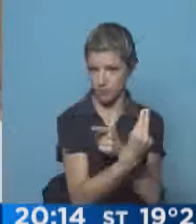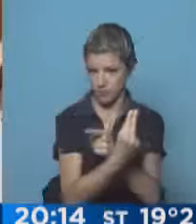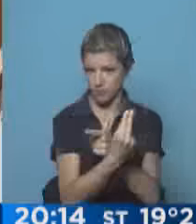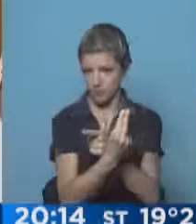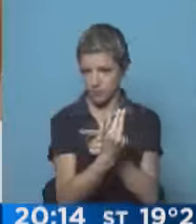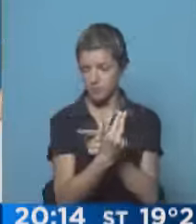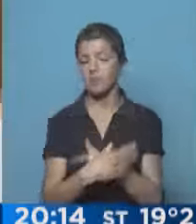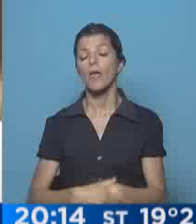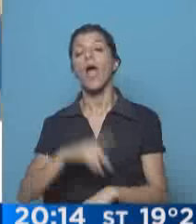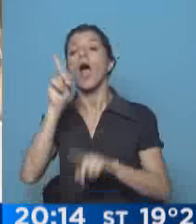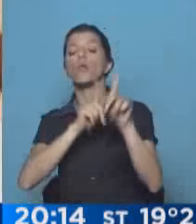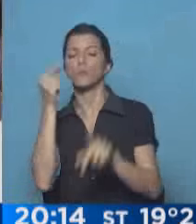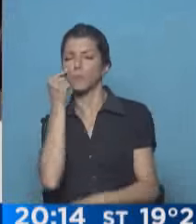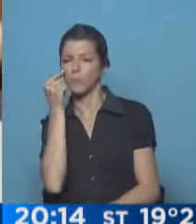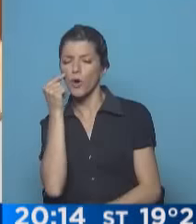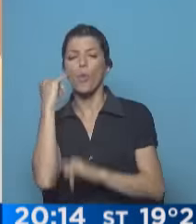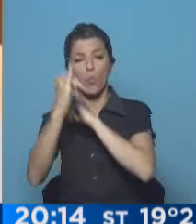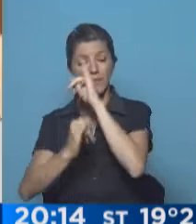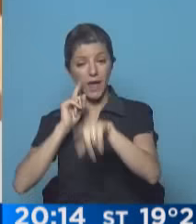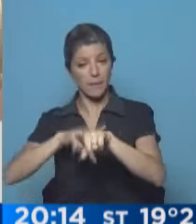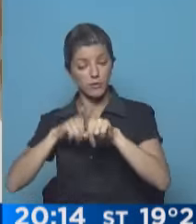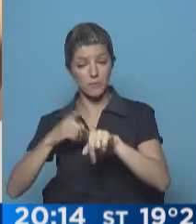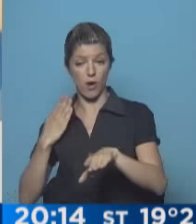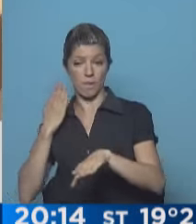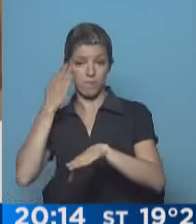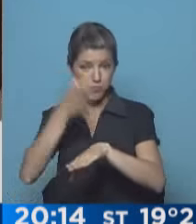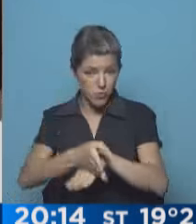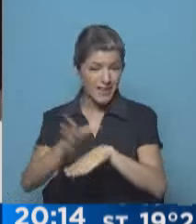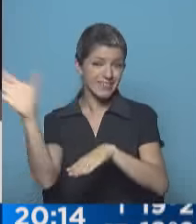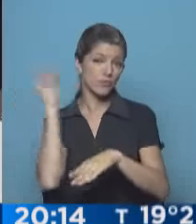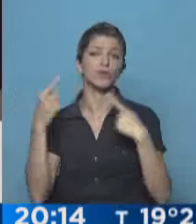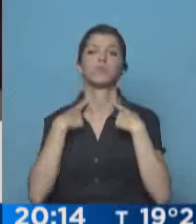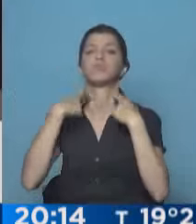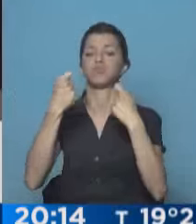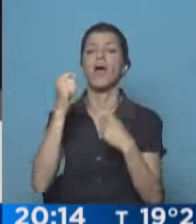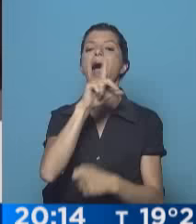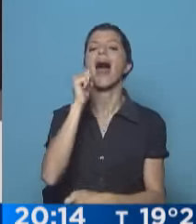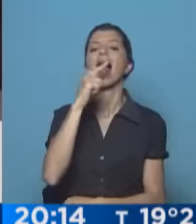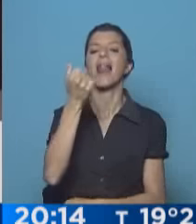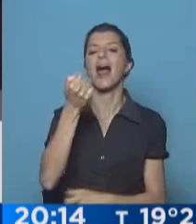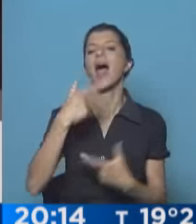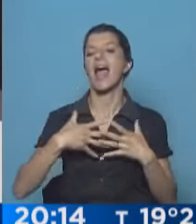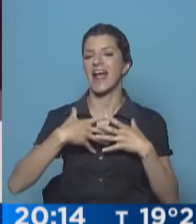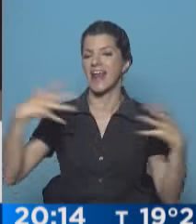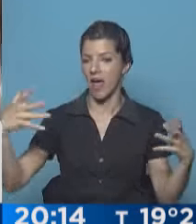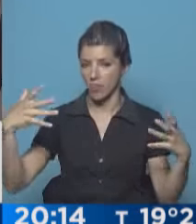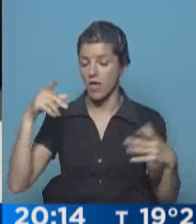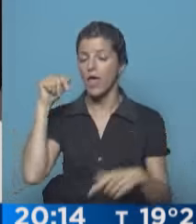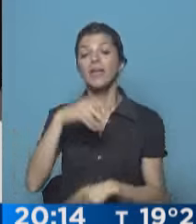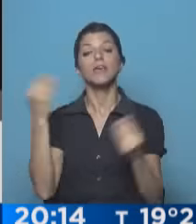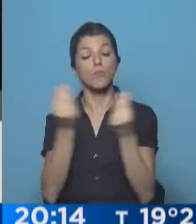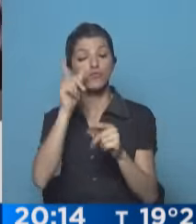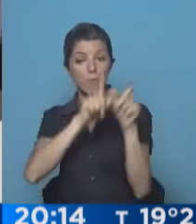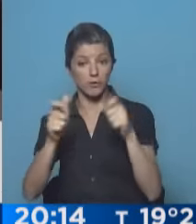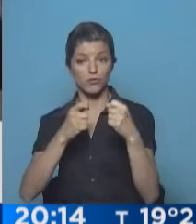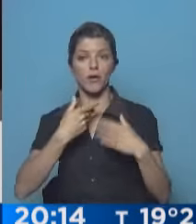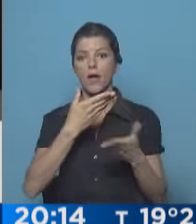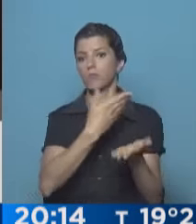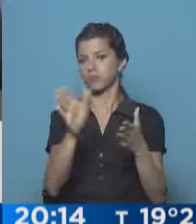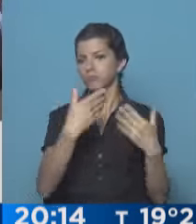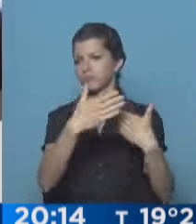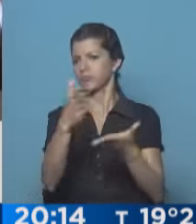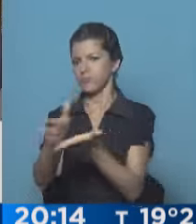Algunos testigos indican que al momento del ataque se escuchó el grito de Alá es grande y que varios rehenes fueron liberados